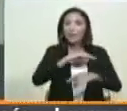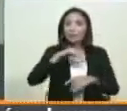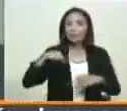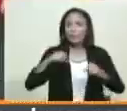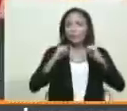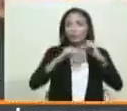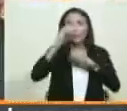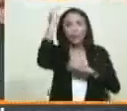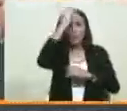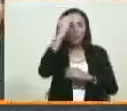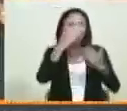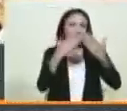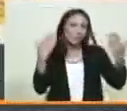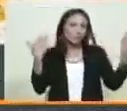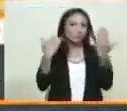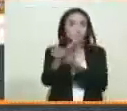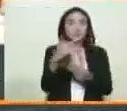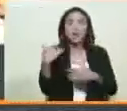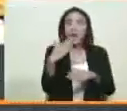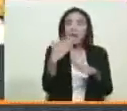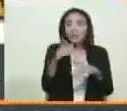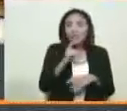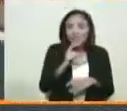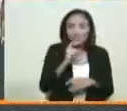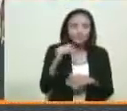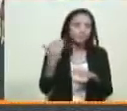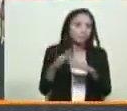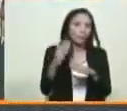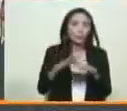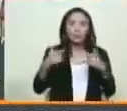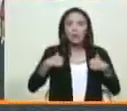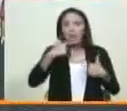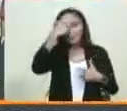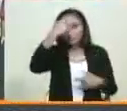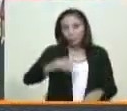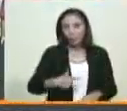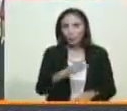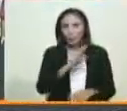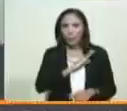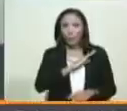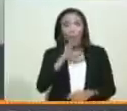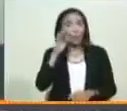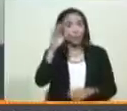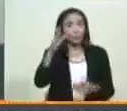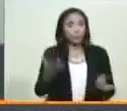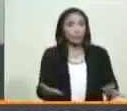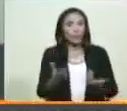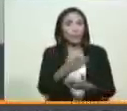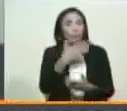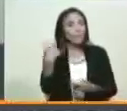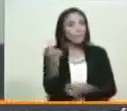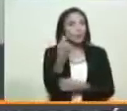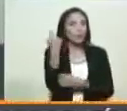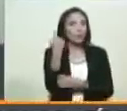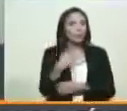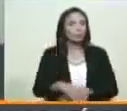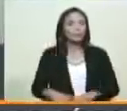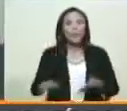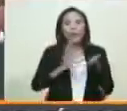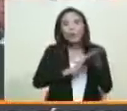conciencia es superior a cualquier dificultad y que somos dueños del presente y somos dueños de un futuro